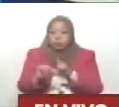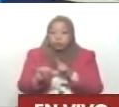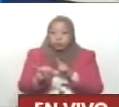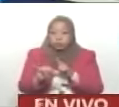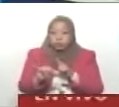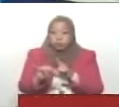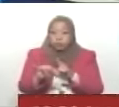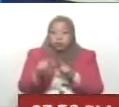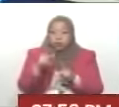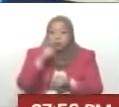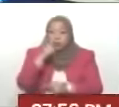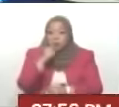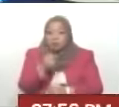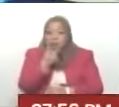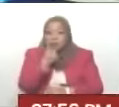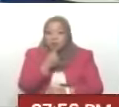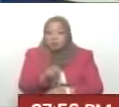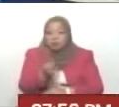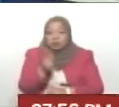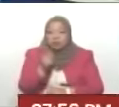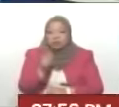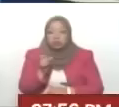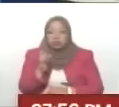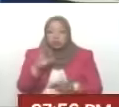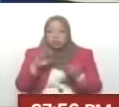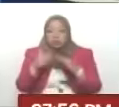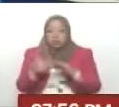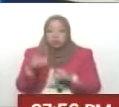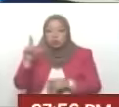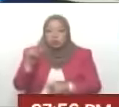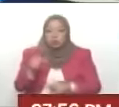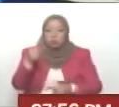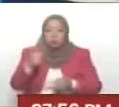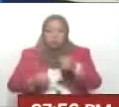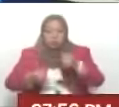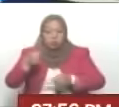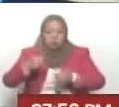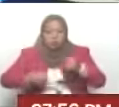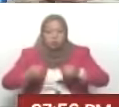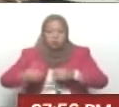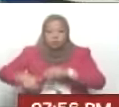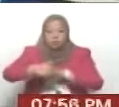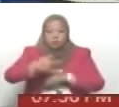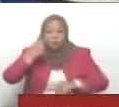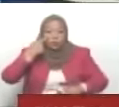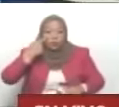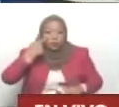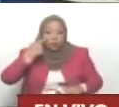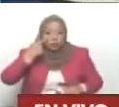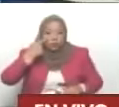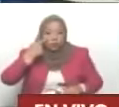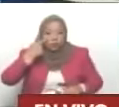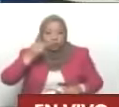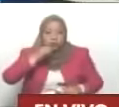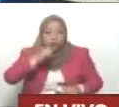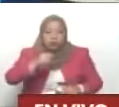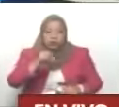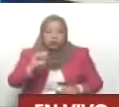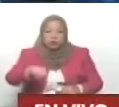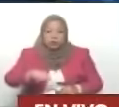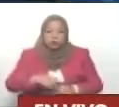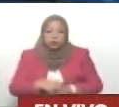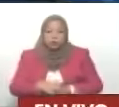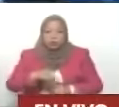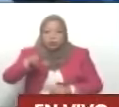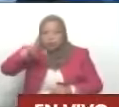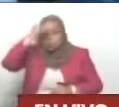¿Cuál es la facilidad, por ejemplo, de Telegram? Que usted va en el colectivo, va en el carro, va metido en la calle y usted va viendo la noticia aquí. Ah, ¿verdad? No sabía. Mira, todos los